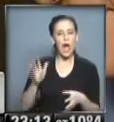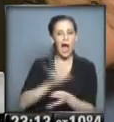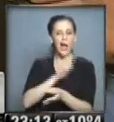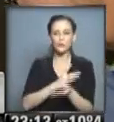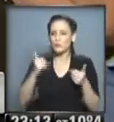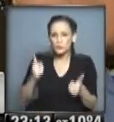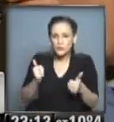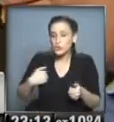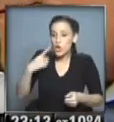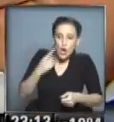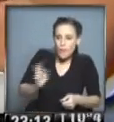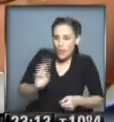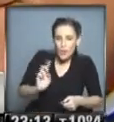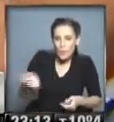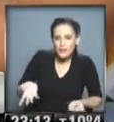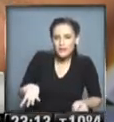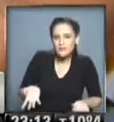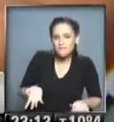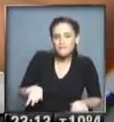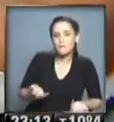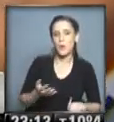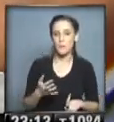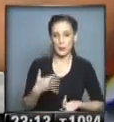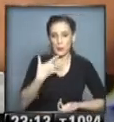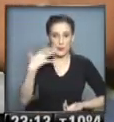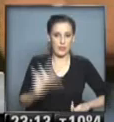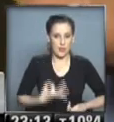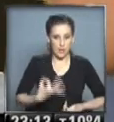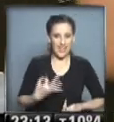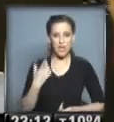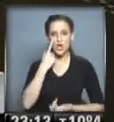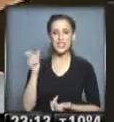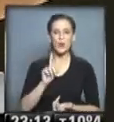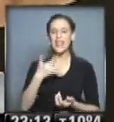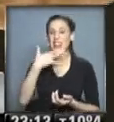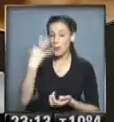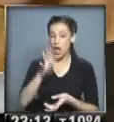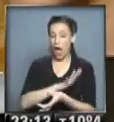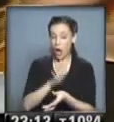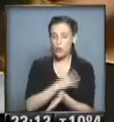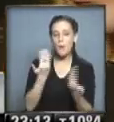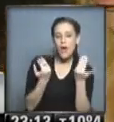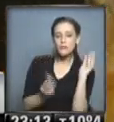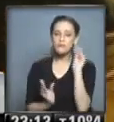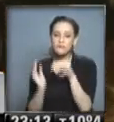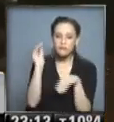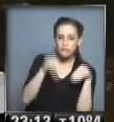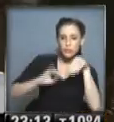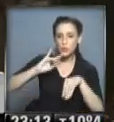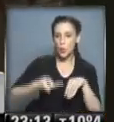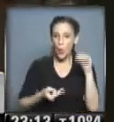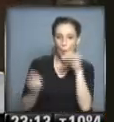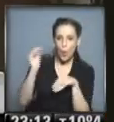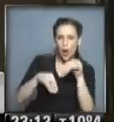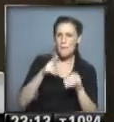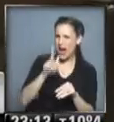no se da cuenta obviamente que esto que lo que tiene que ver con esto no que no se da cuenta que actuar le pueden agregar cosas no se puede crear que eso sea un guión